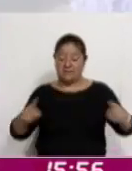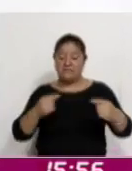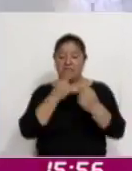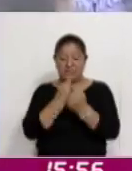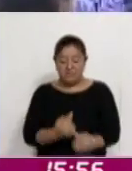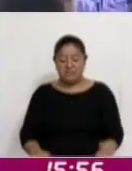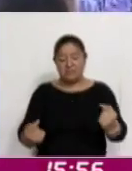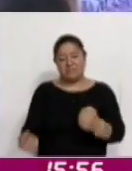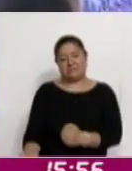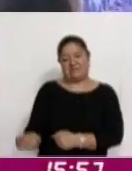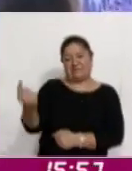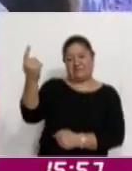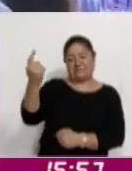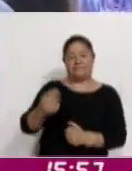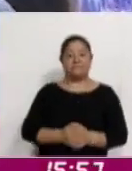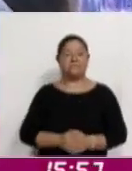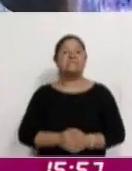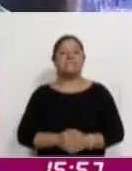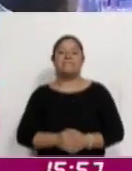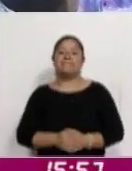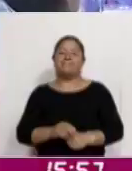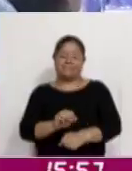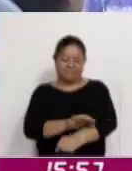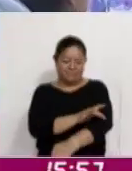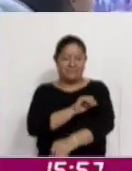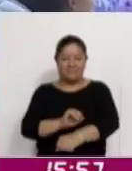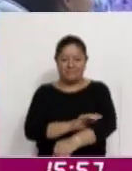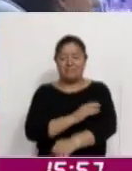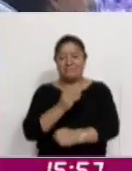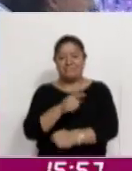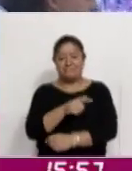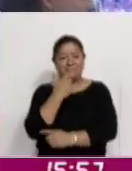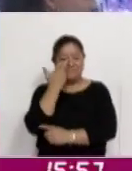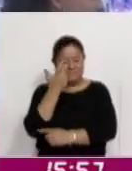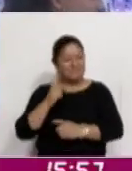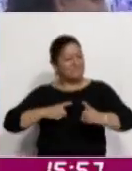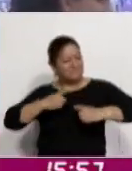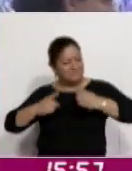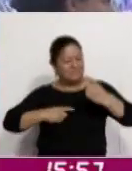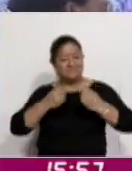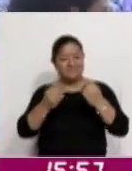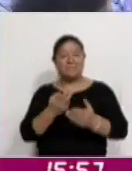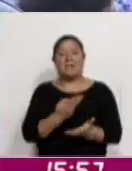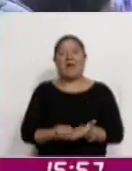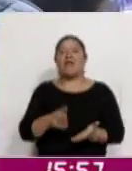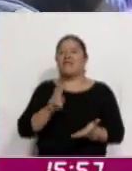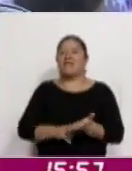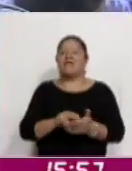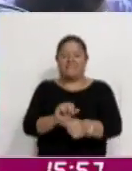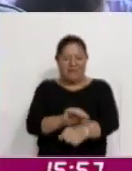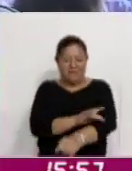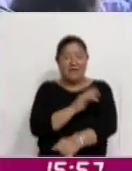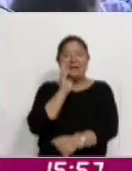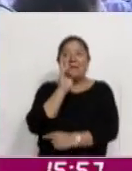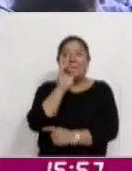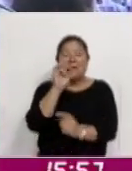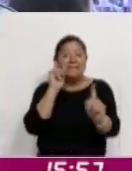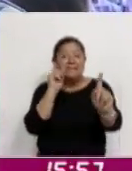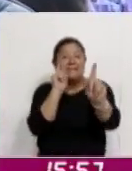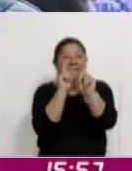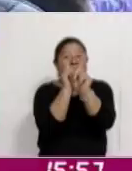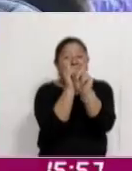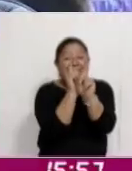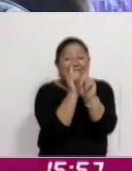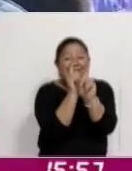pequeñitos. Desde luego está muy emocionada, ¿no? Espera divertirse mucho, está doblemente emocionada de ver de cerca a los